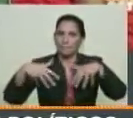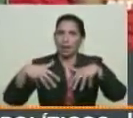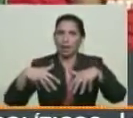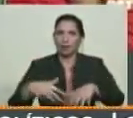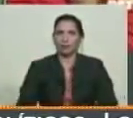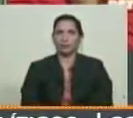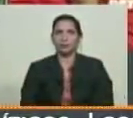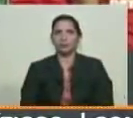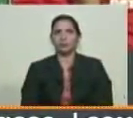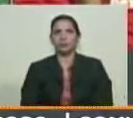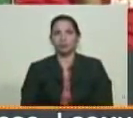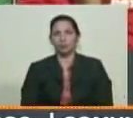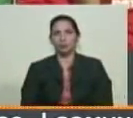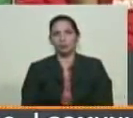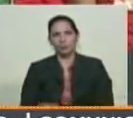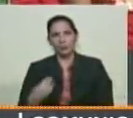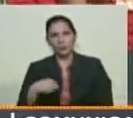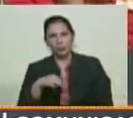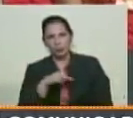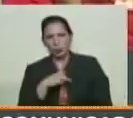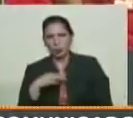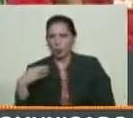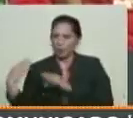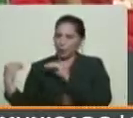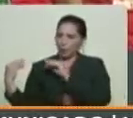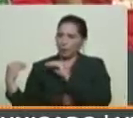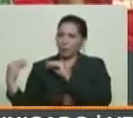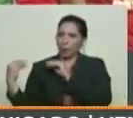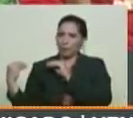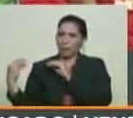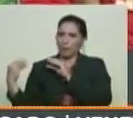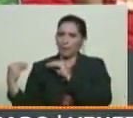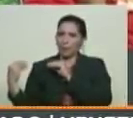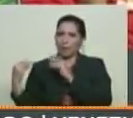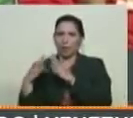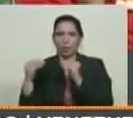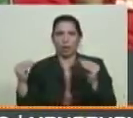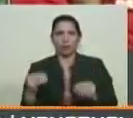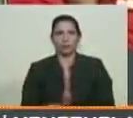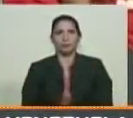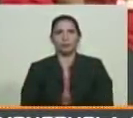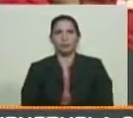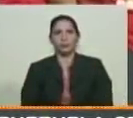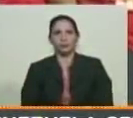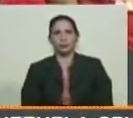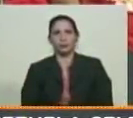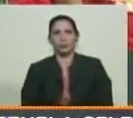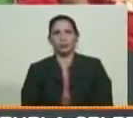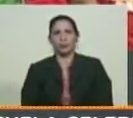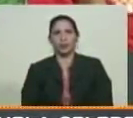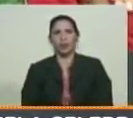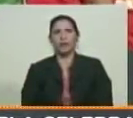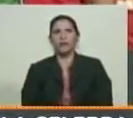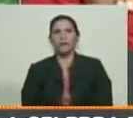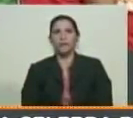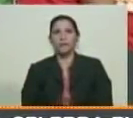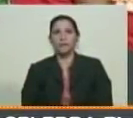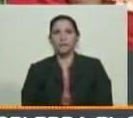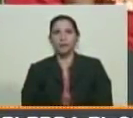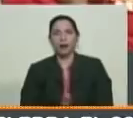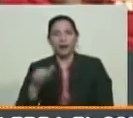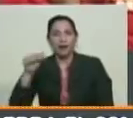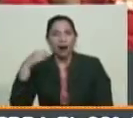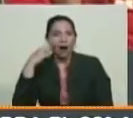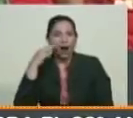caminando con Erika, con Margot, con María Rosa, Darío, todos de Aristóbulo, Víctor Clark, José